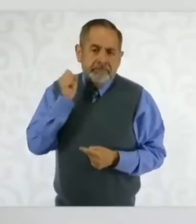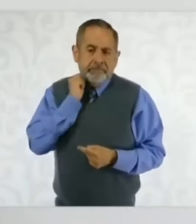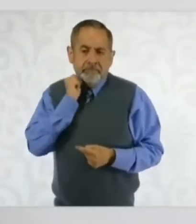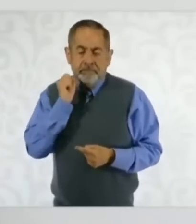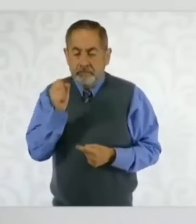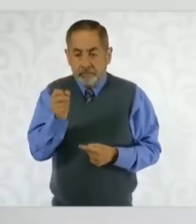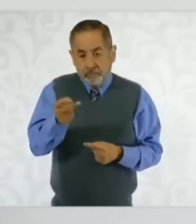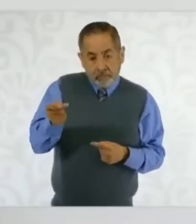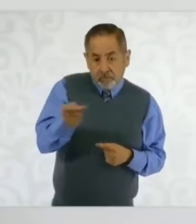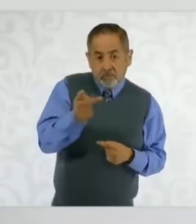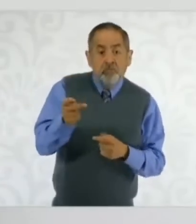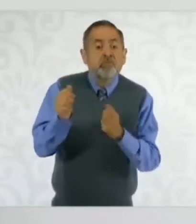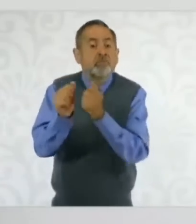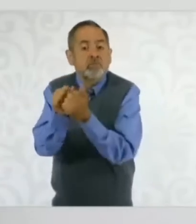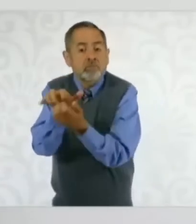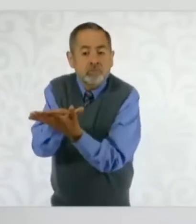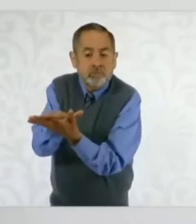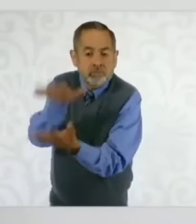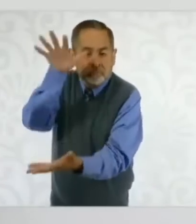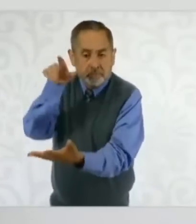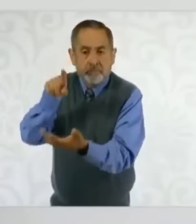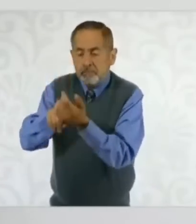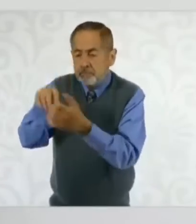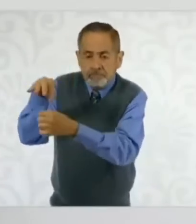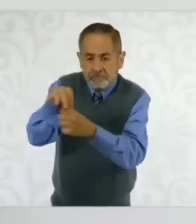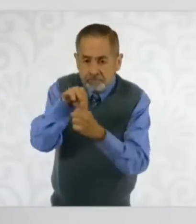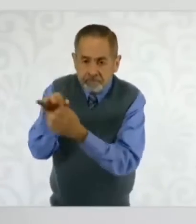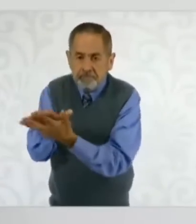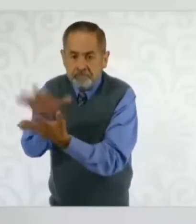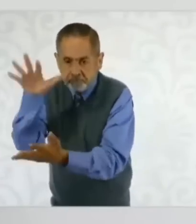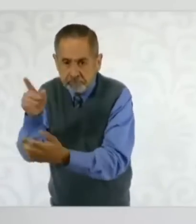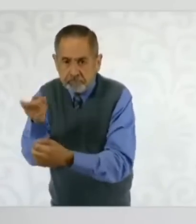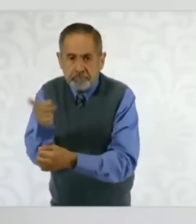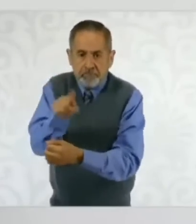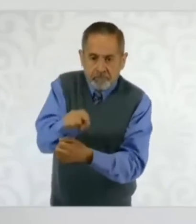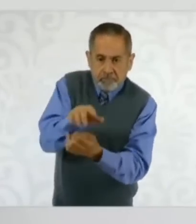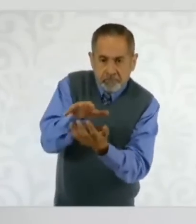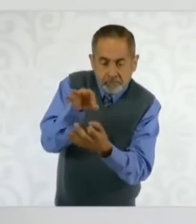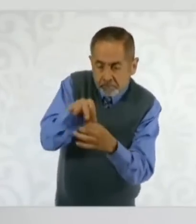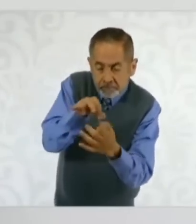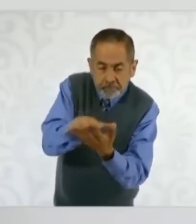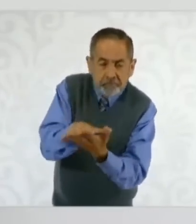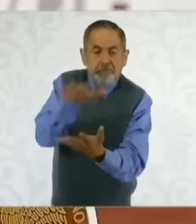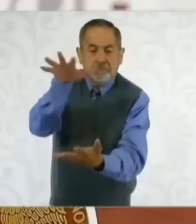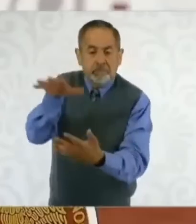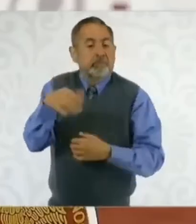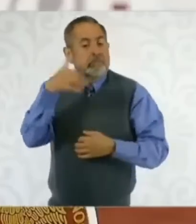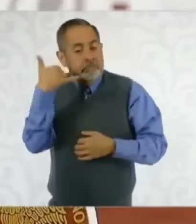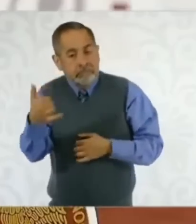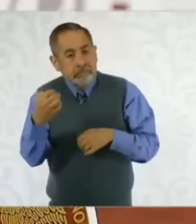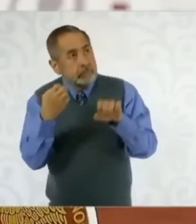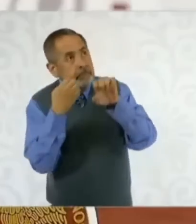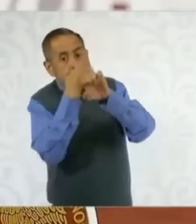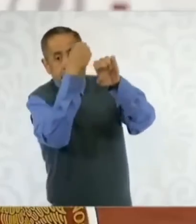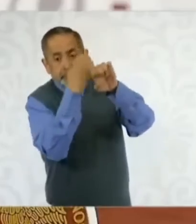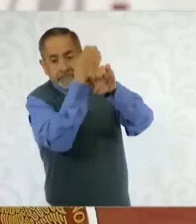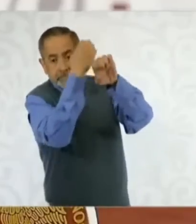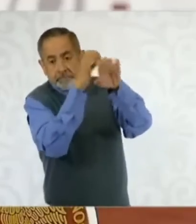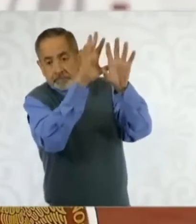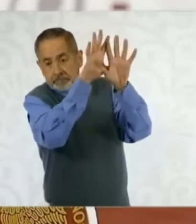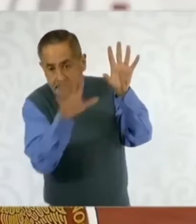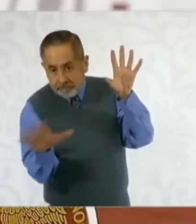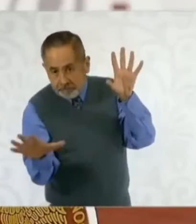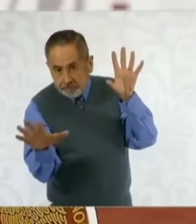mayorías calificadas y a las legislaturas de los estados mediante la conjugación de la mayoría